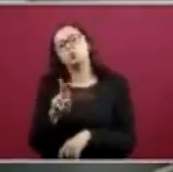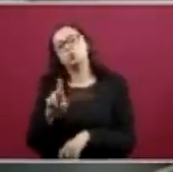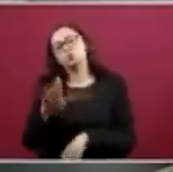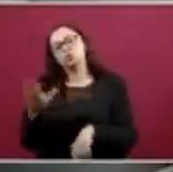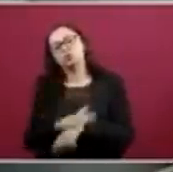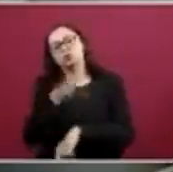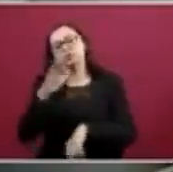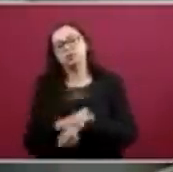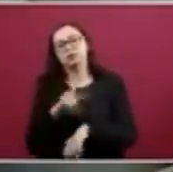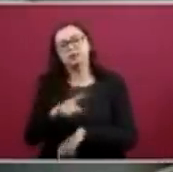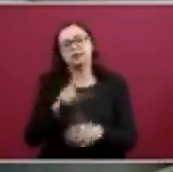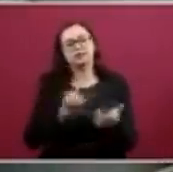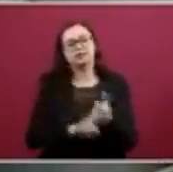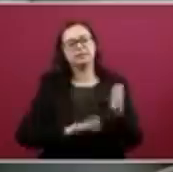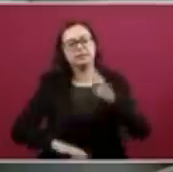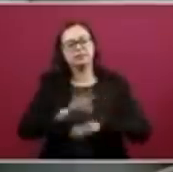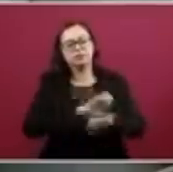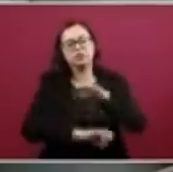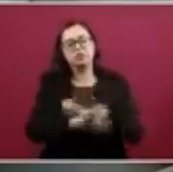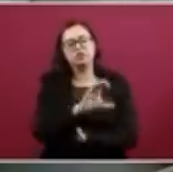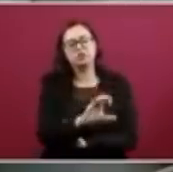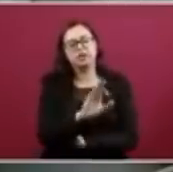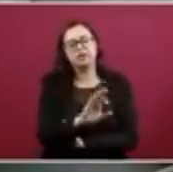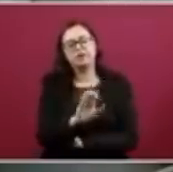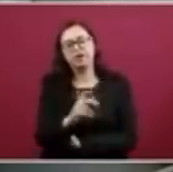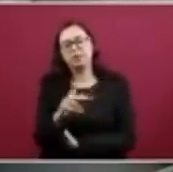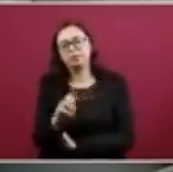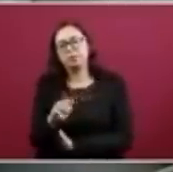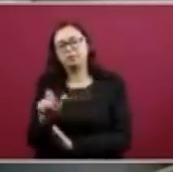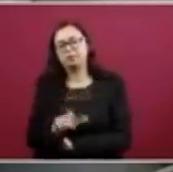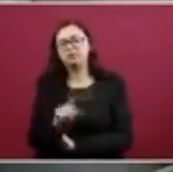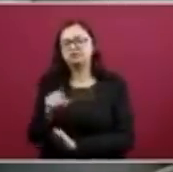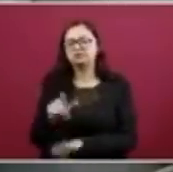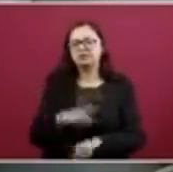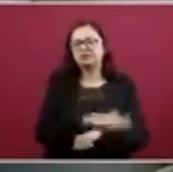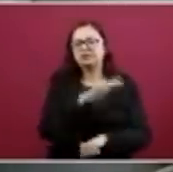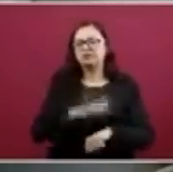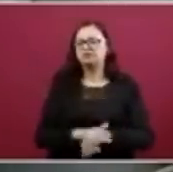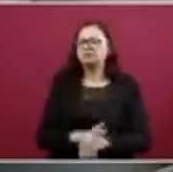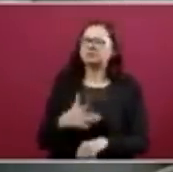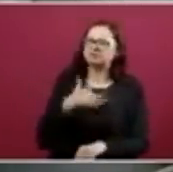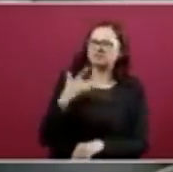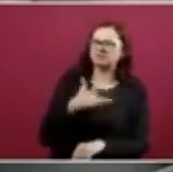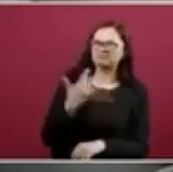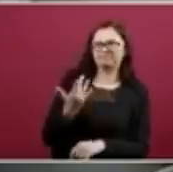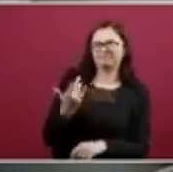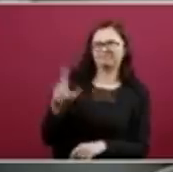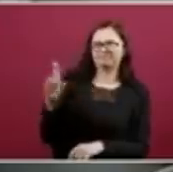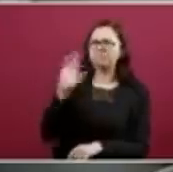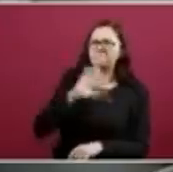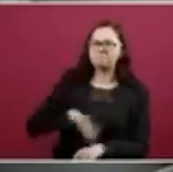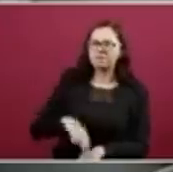de las empresas CFE, Pemex. Usted ha criticado duramente a estas calificadoras, pero ¿le preocupa